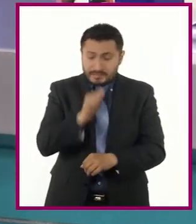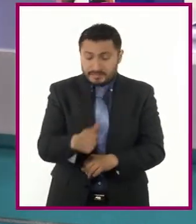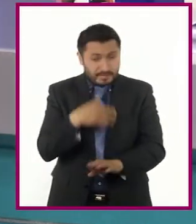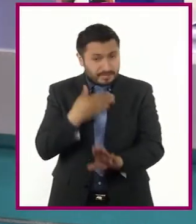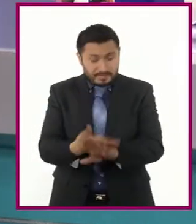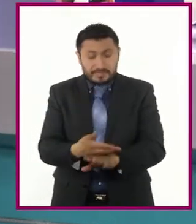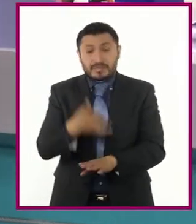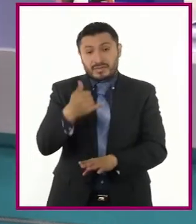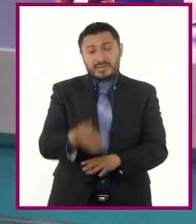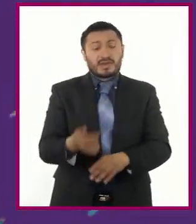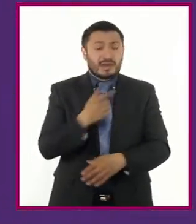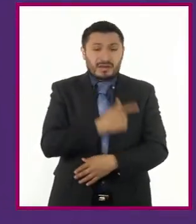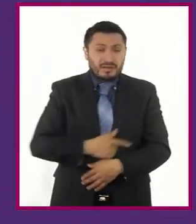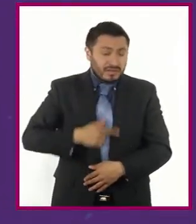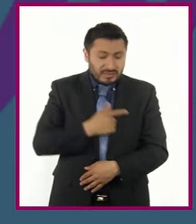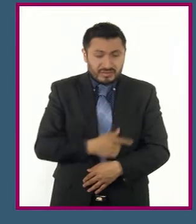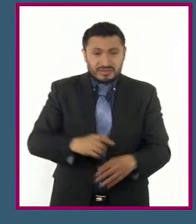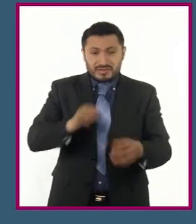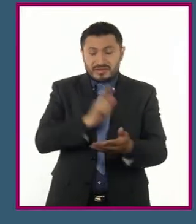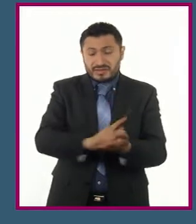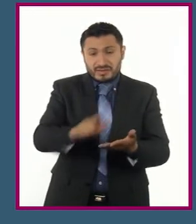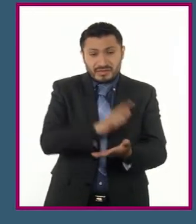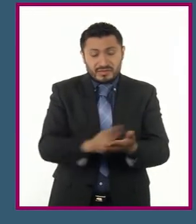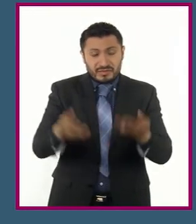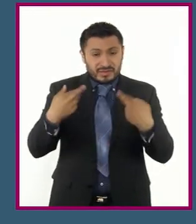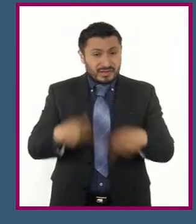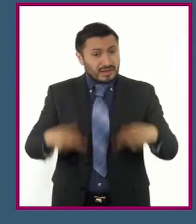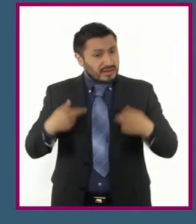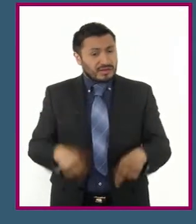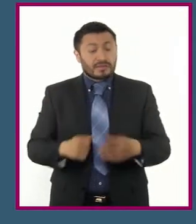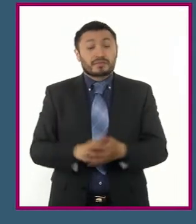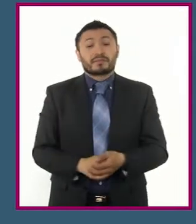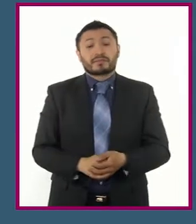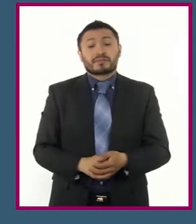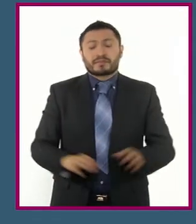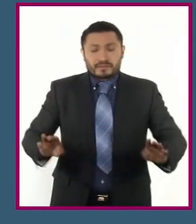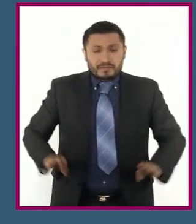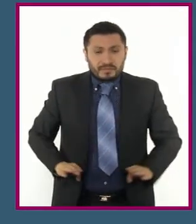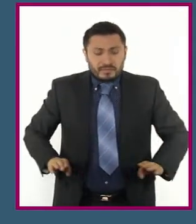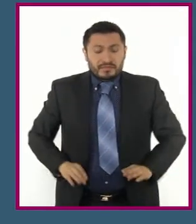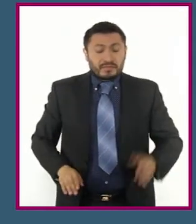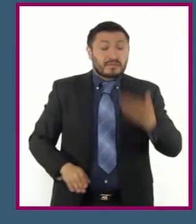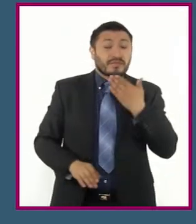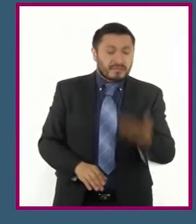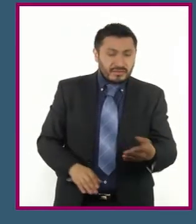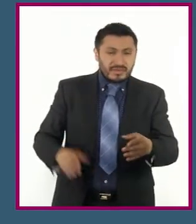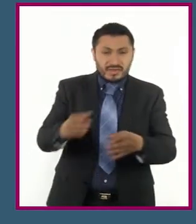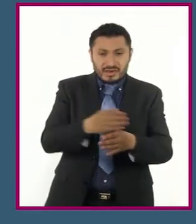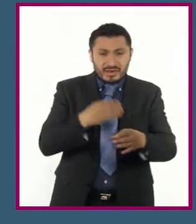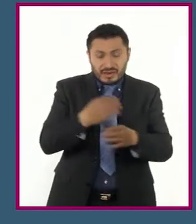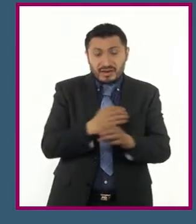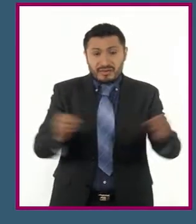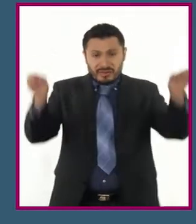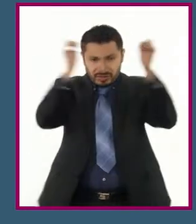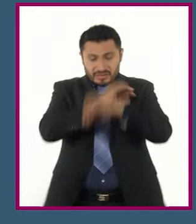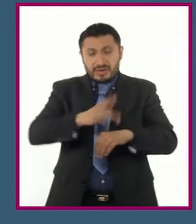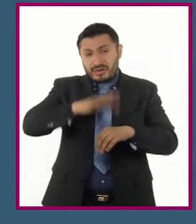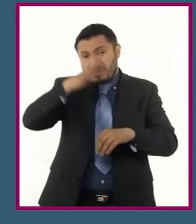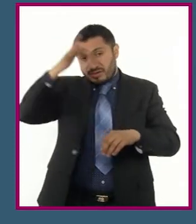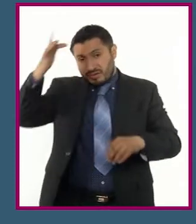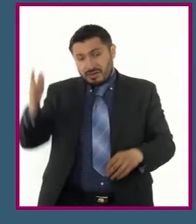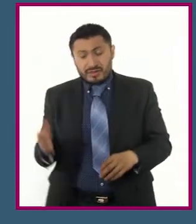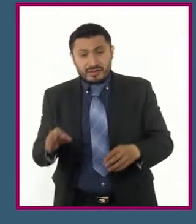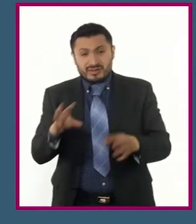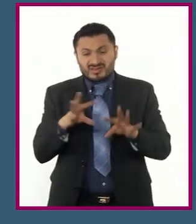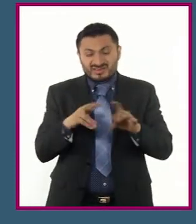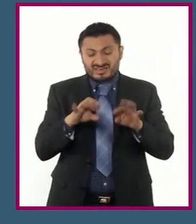gusta conservar impecables. De sus propiedades cualitativas, podemos decir que son de color café oscuro, brillosas, de textura